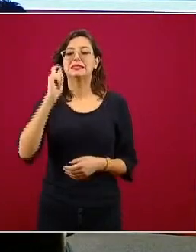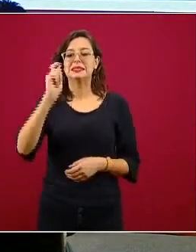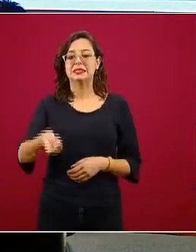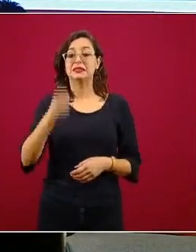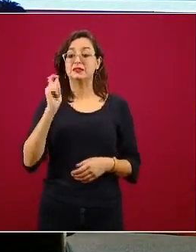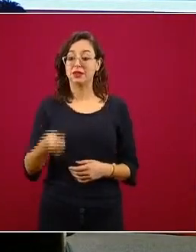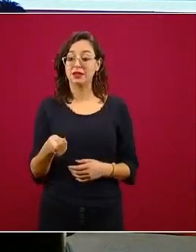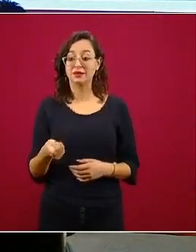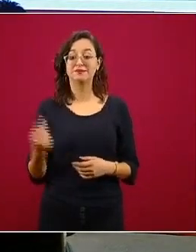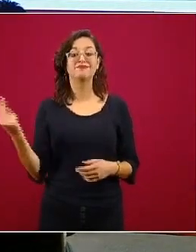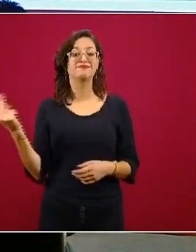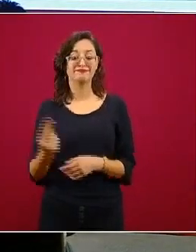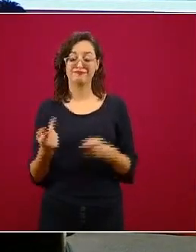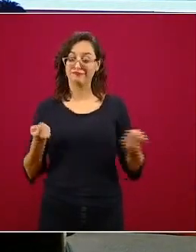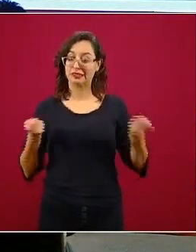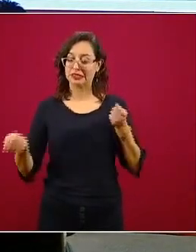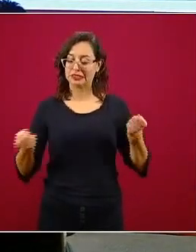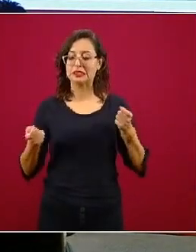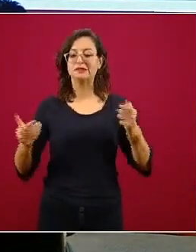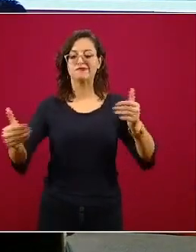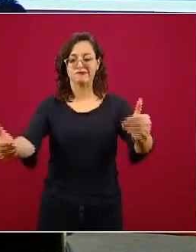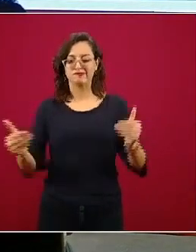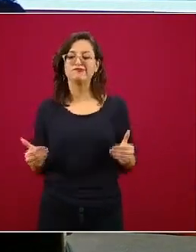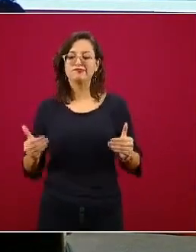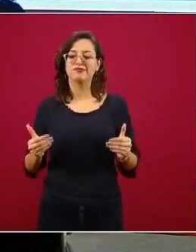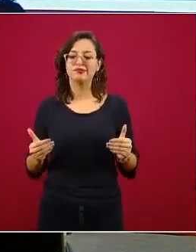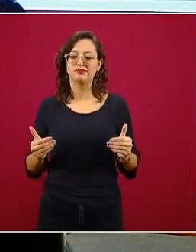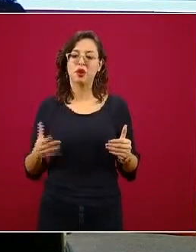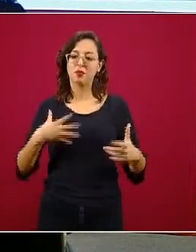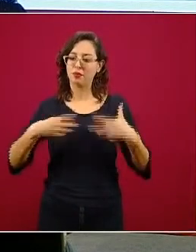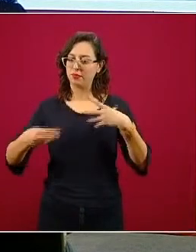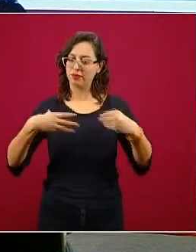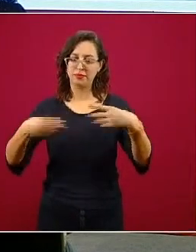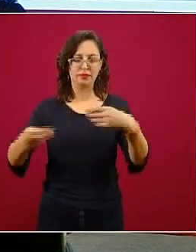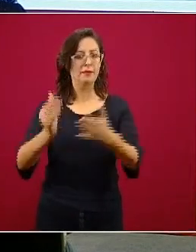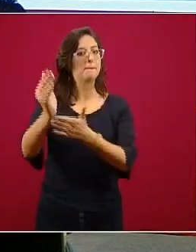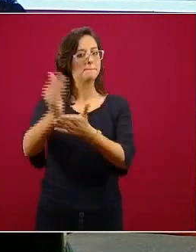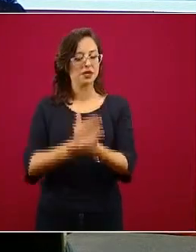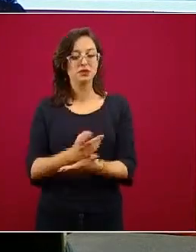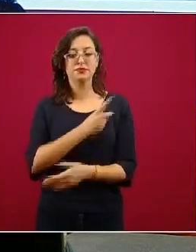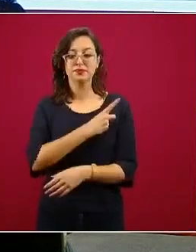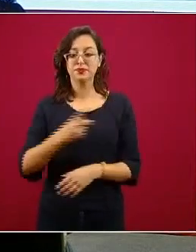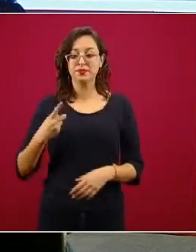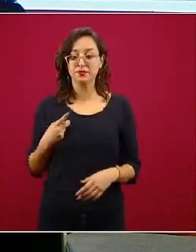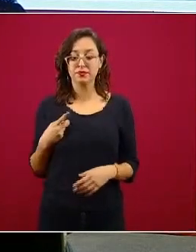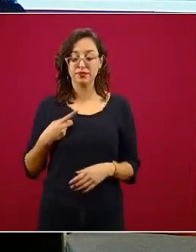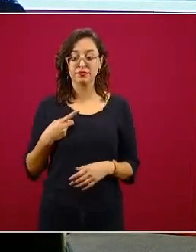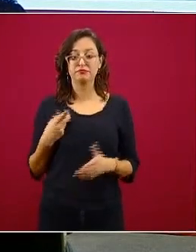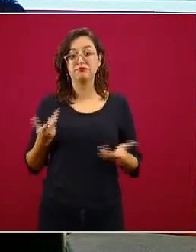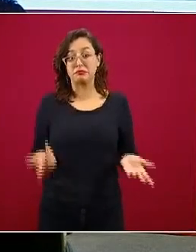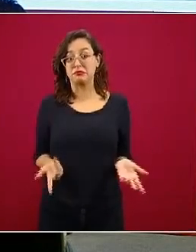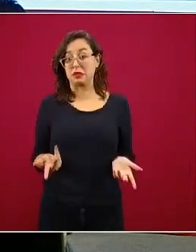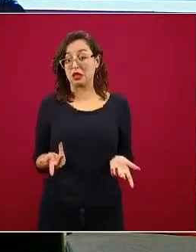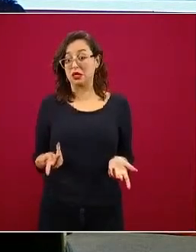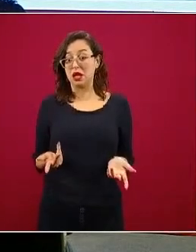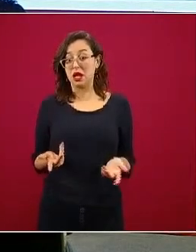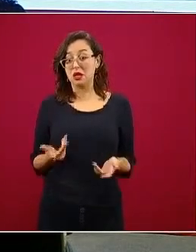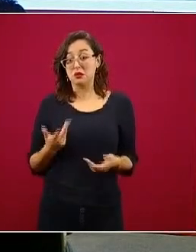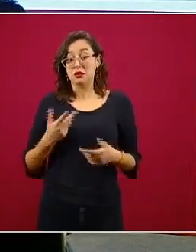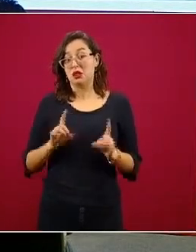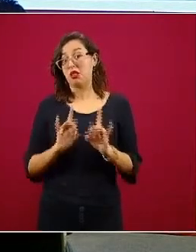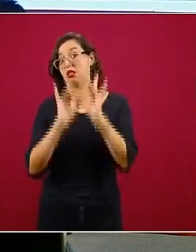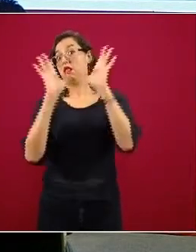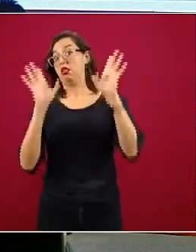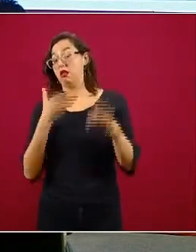urgente necesidad de tomar acciones para controlar ese rebrote. No es algo que no supiéramos que iba a ocurrir, y